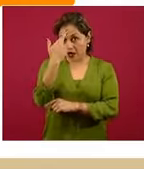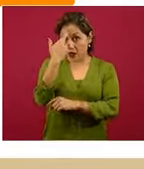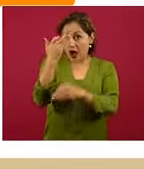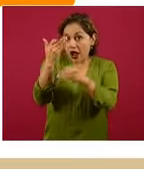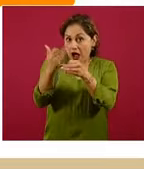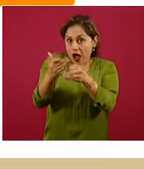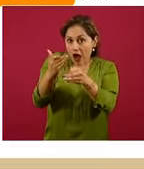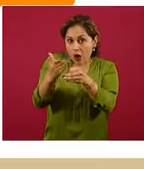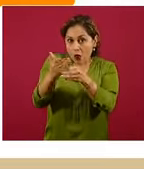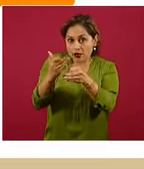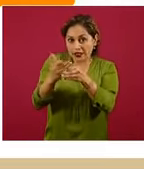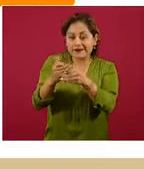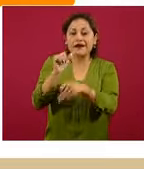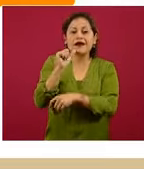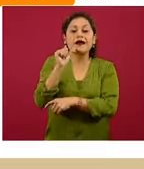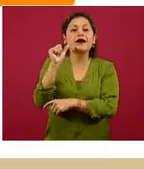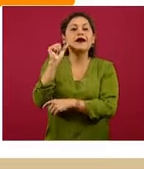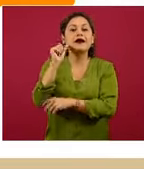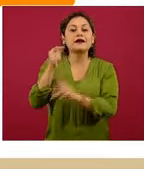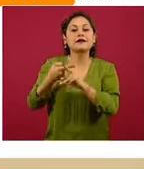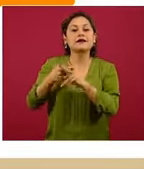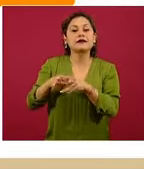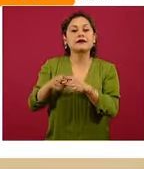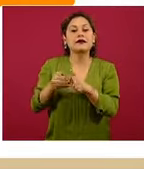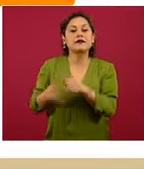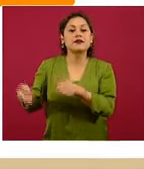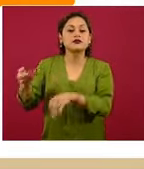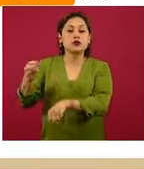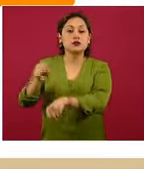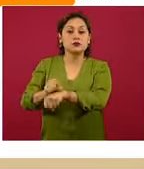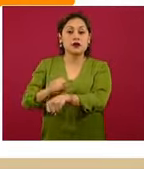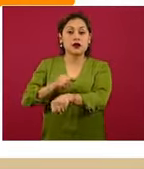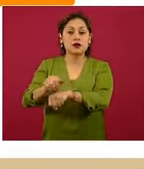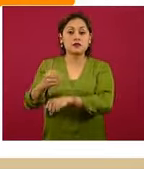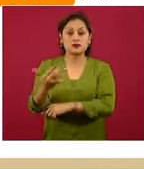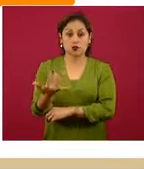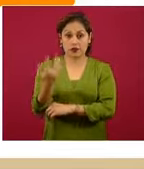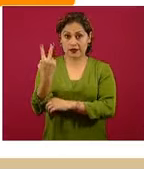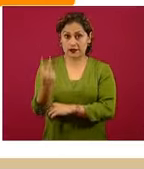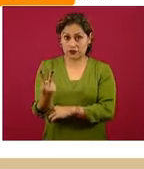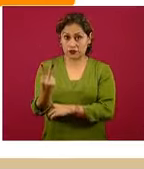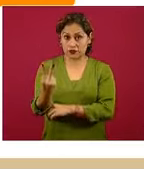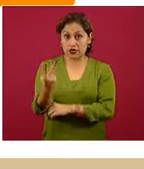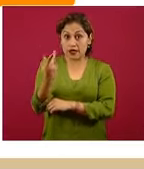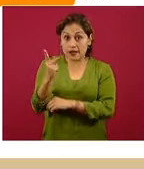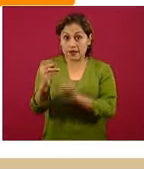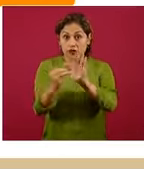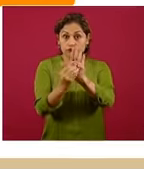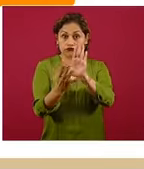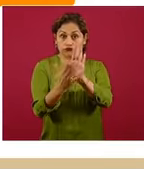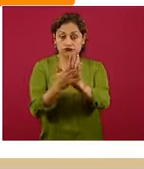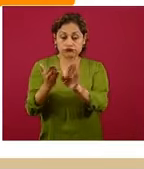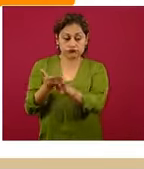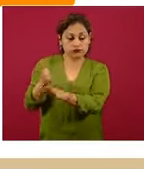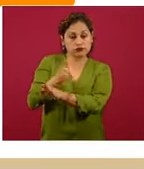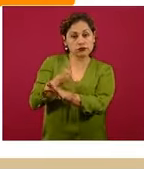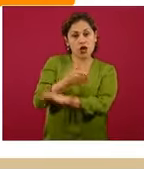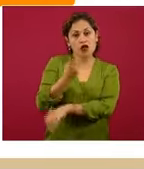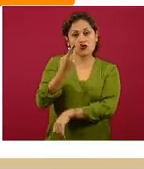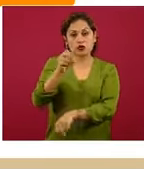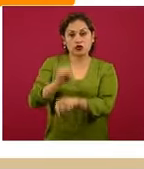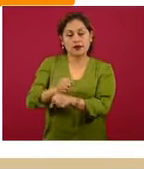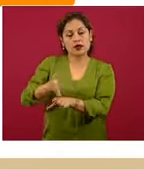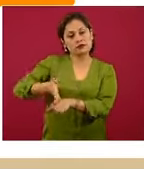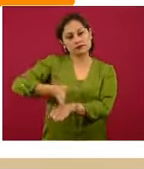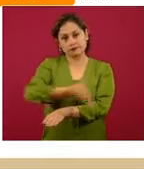digo porque inició apenas el día de ayer, la semana 52. Estamos viendo información de hace 2 semanas, que lo hacemos de